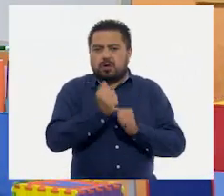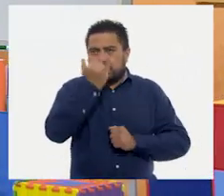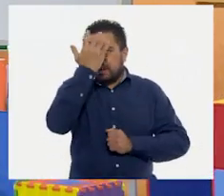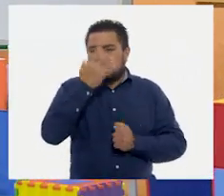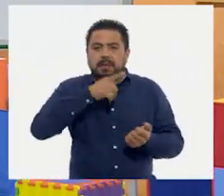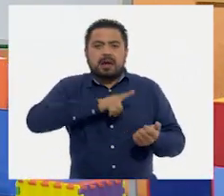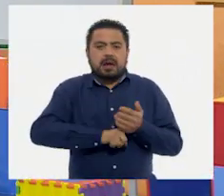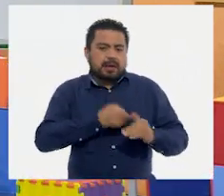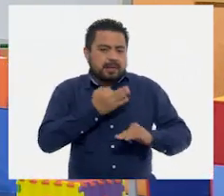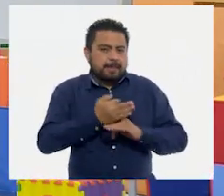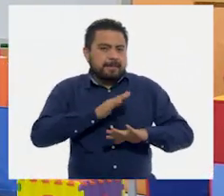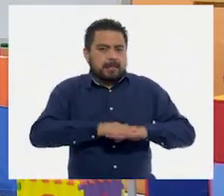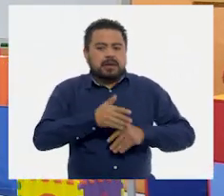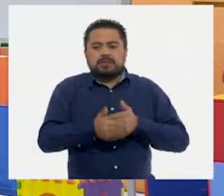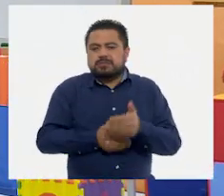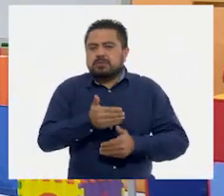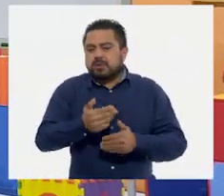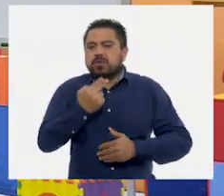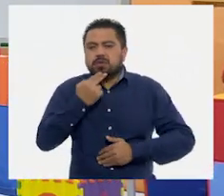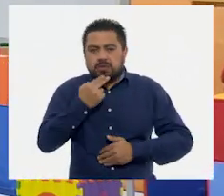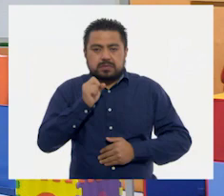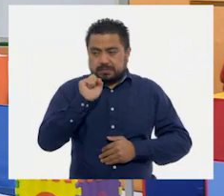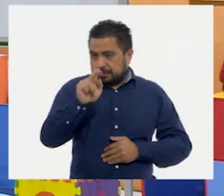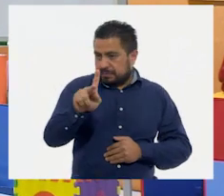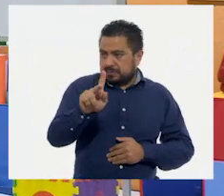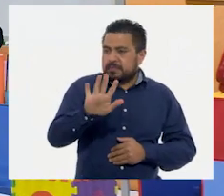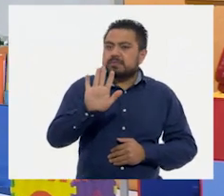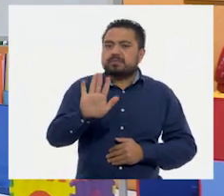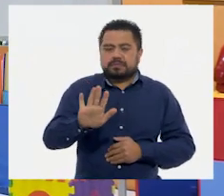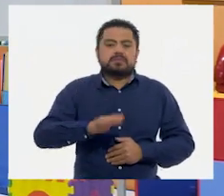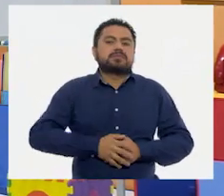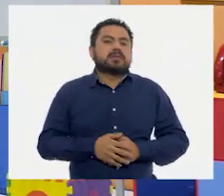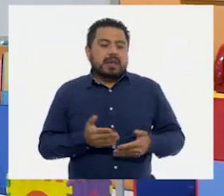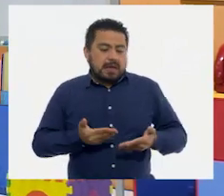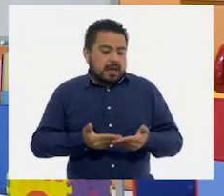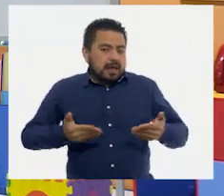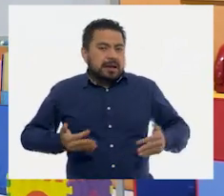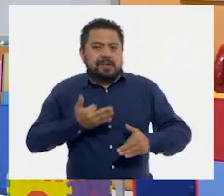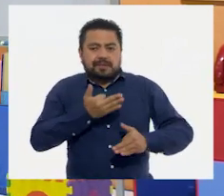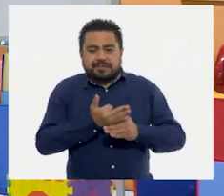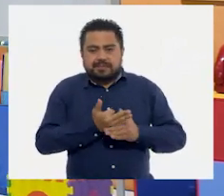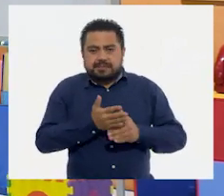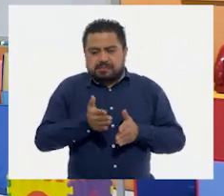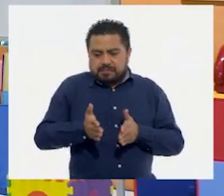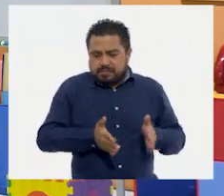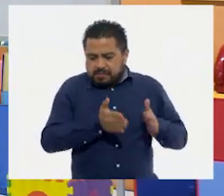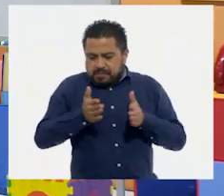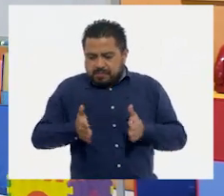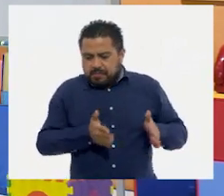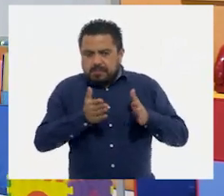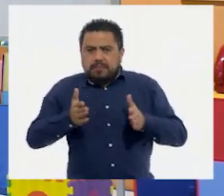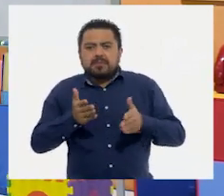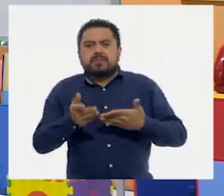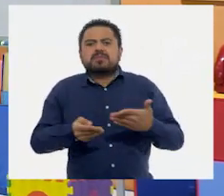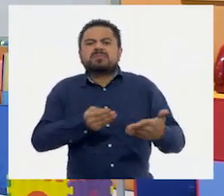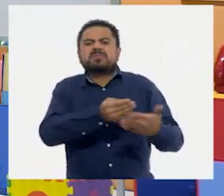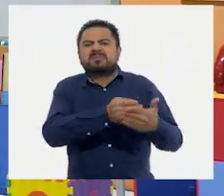vamos a ocupar más adelante, ¿sale? Sí. Ahora, vamos a dar, para darle una secuencia, vamos a